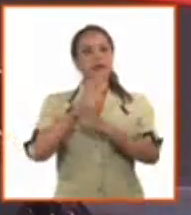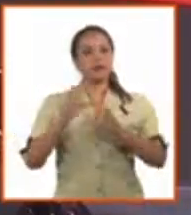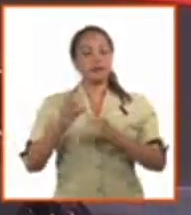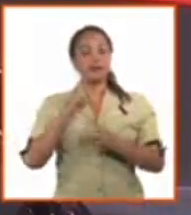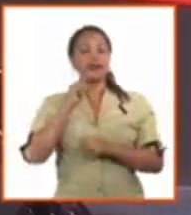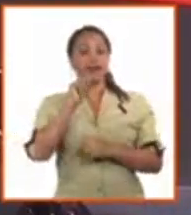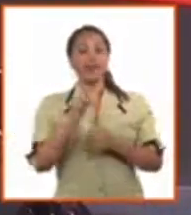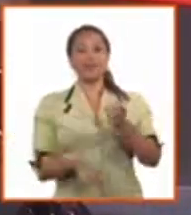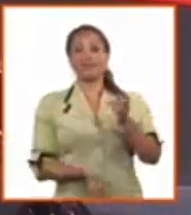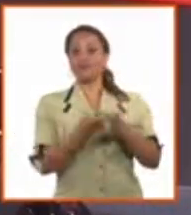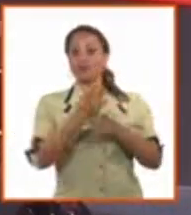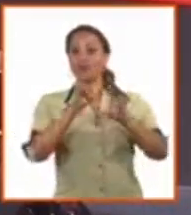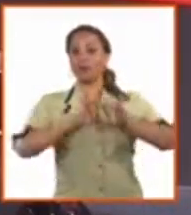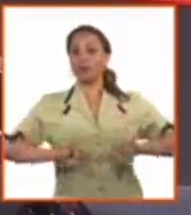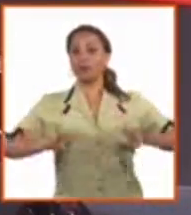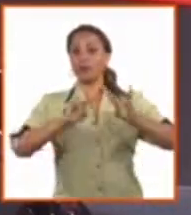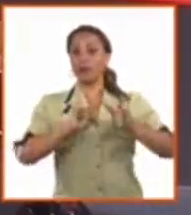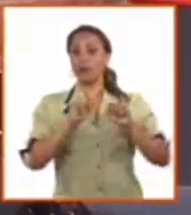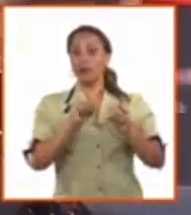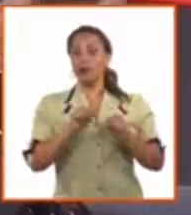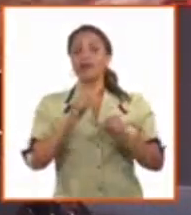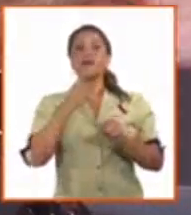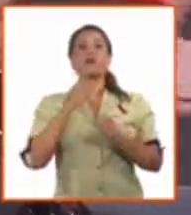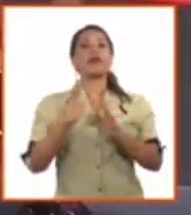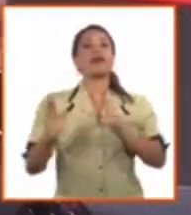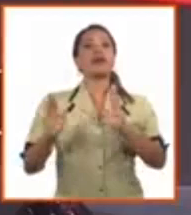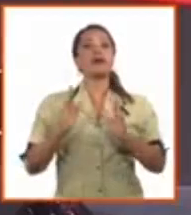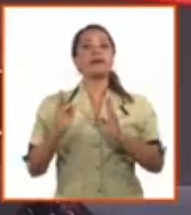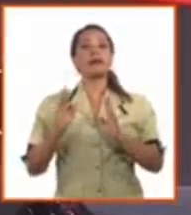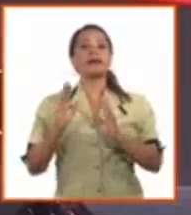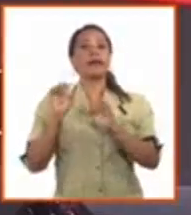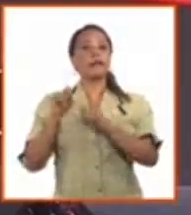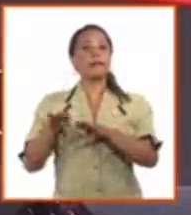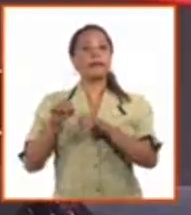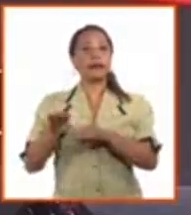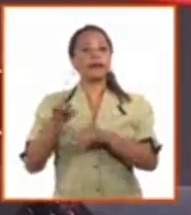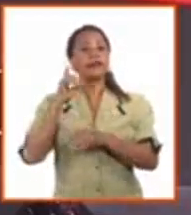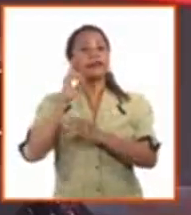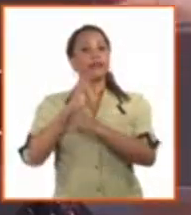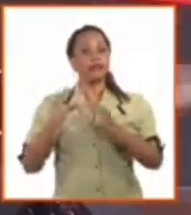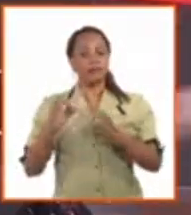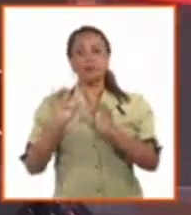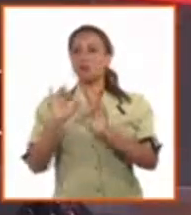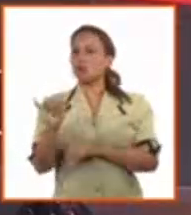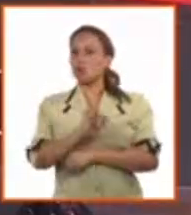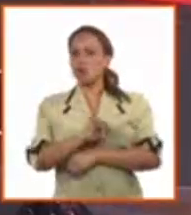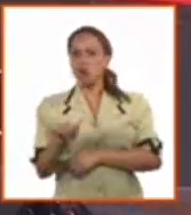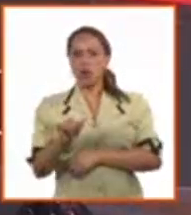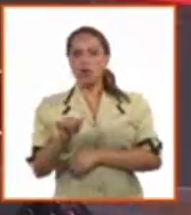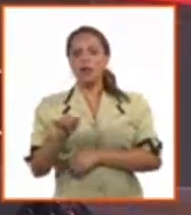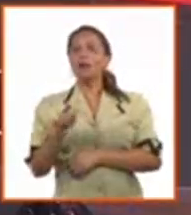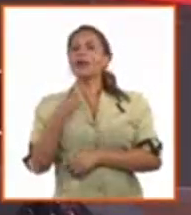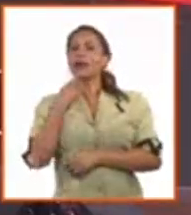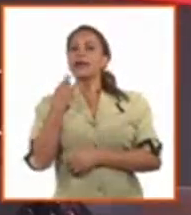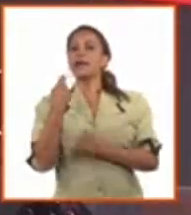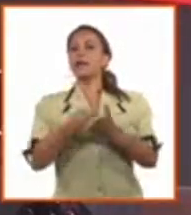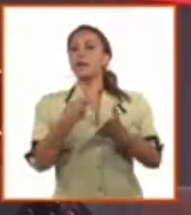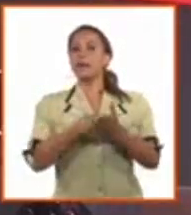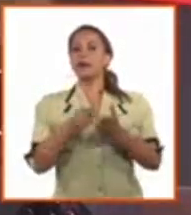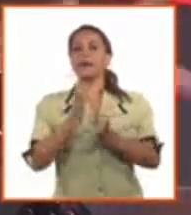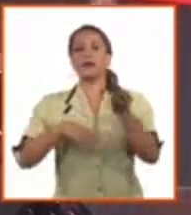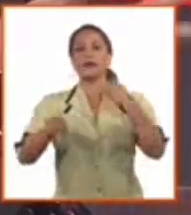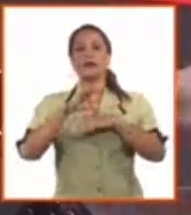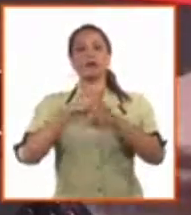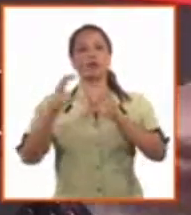mejor se hace eso y por la vida de los padres de estos dos que de manera específica están patrocinados por el